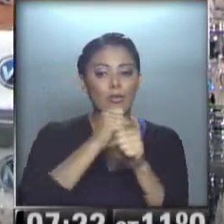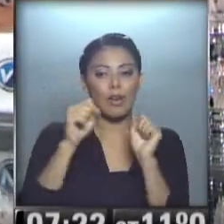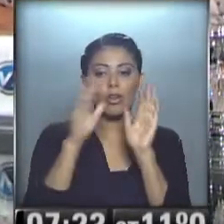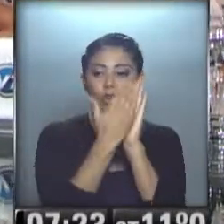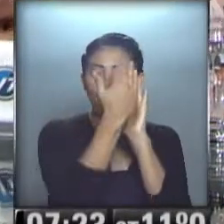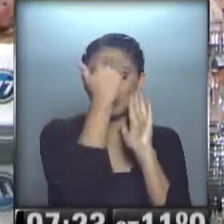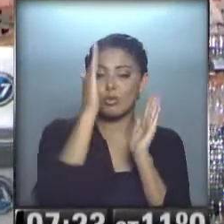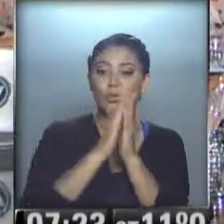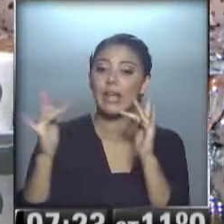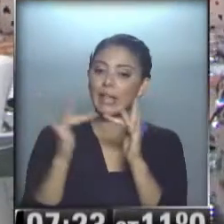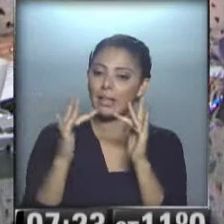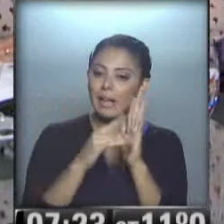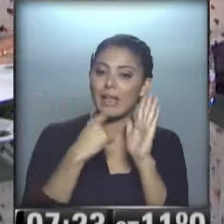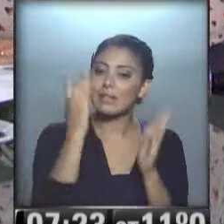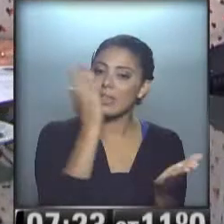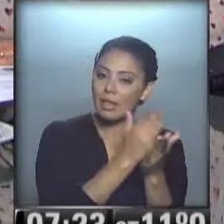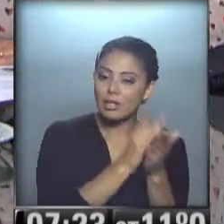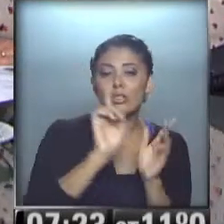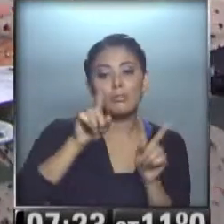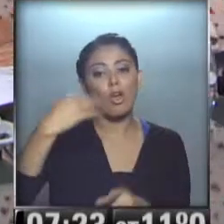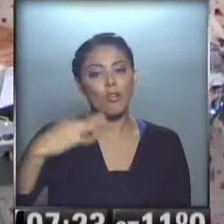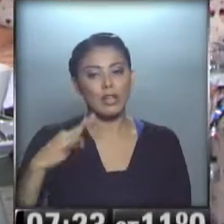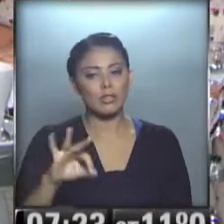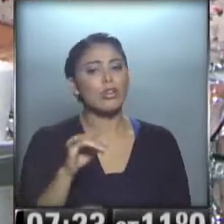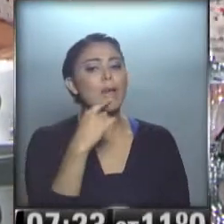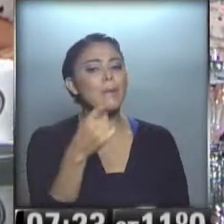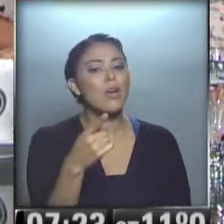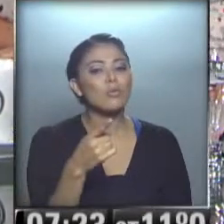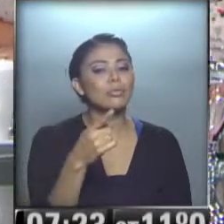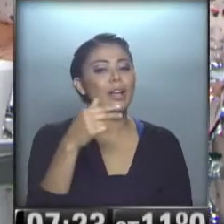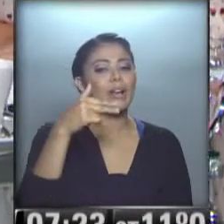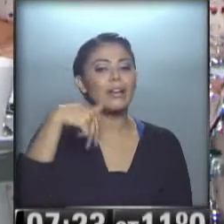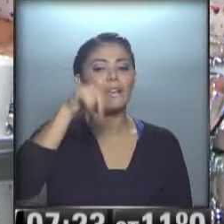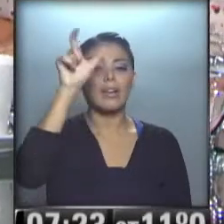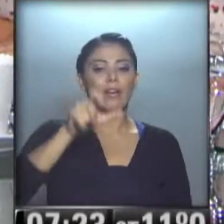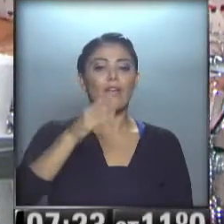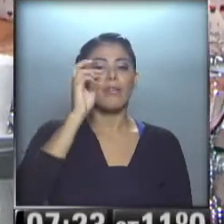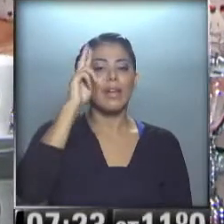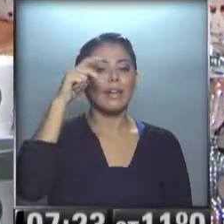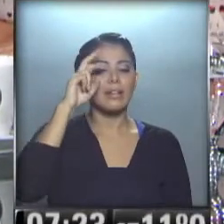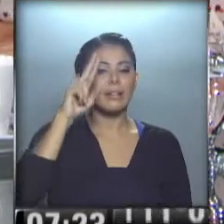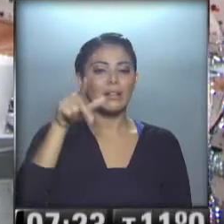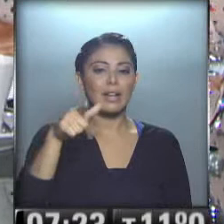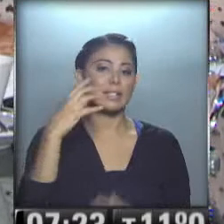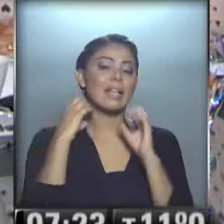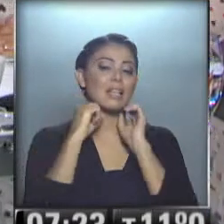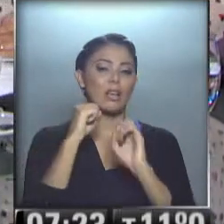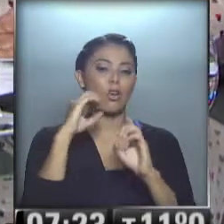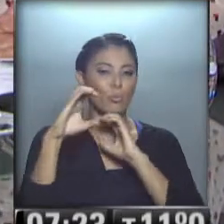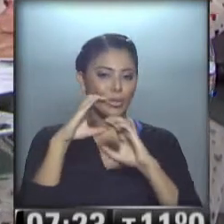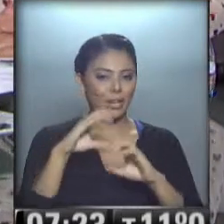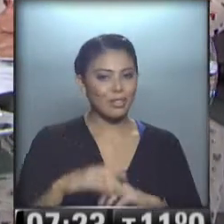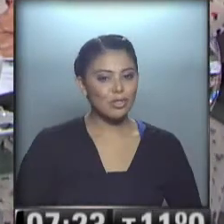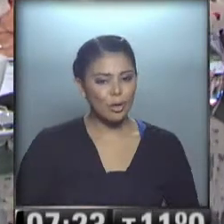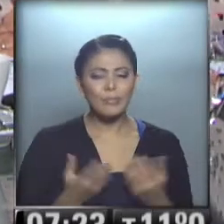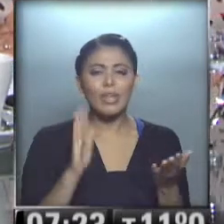constitución para Internet que establece derechos y obligaciones. Le vamos a preguntar a Norberto Werner, que es secretario de Comunicaciones,